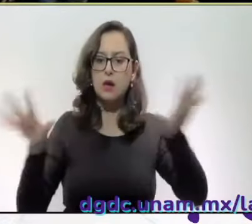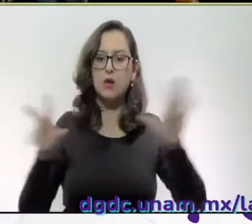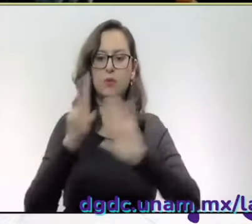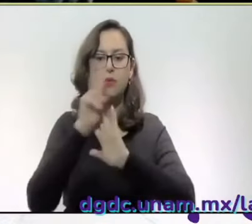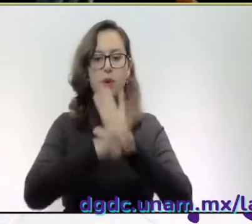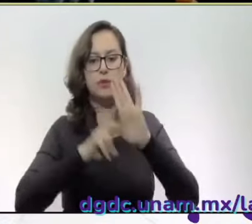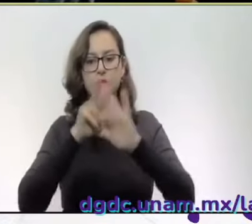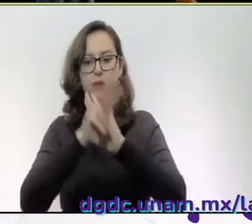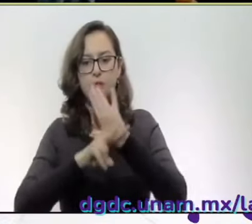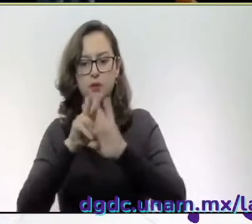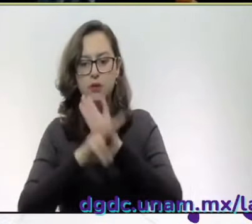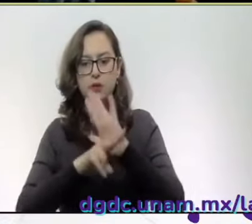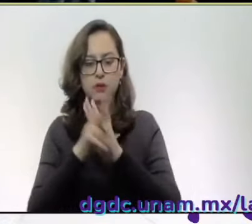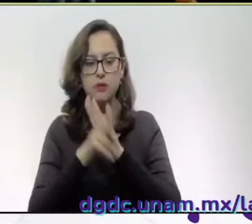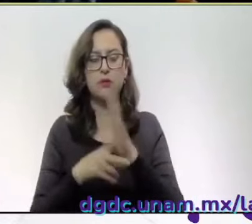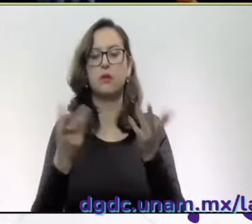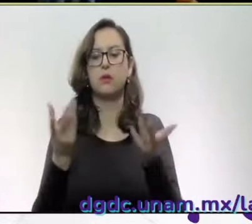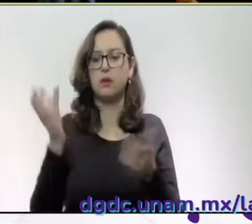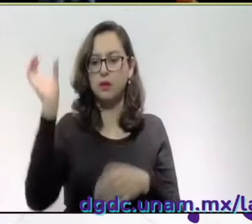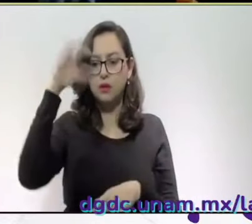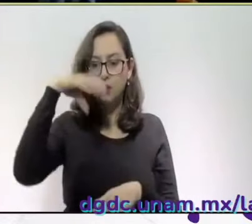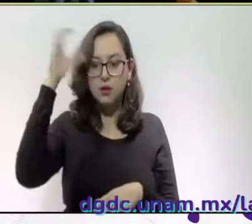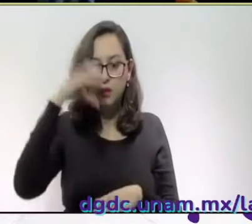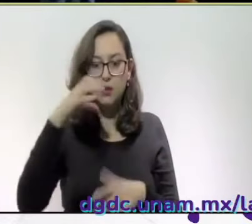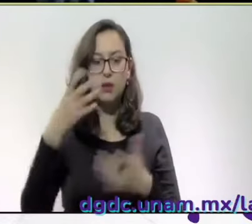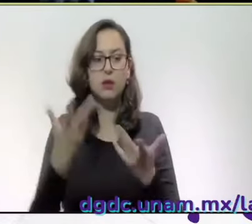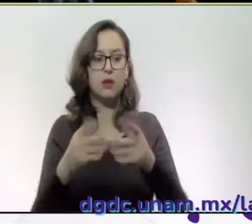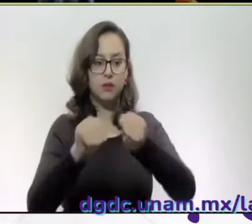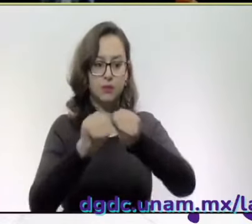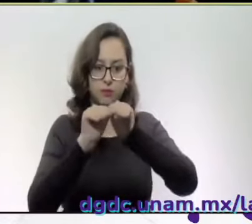divulgación científica? ¿Qué consejo le darían a alguien?